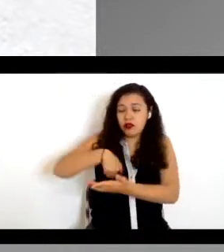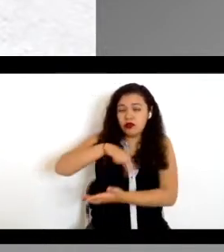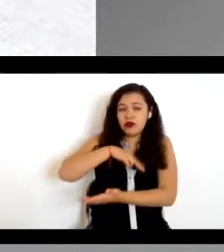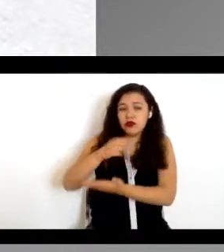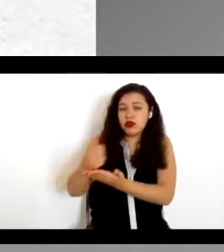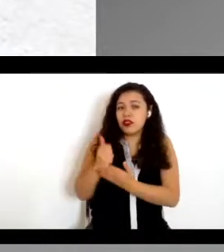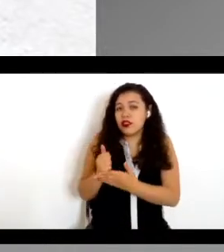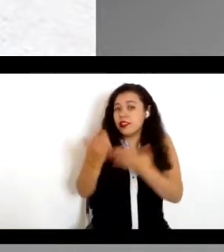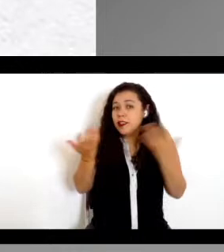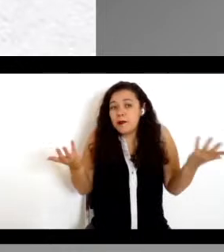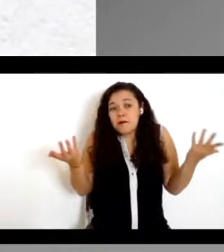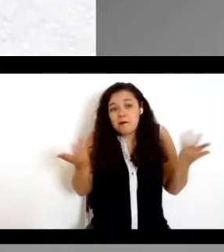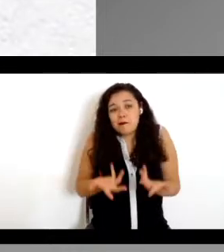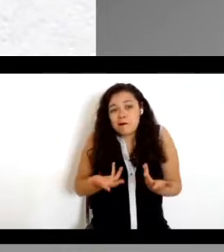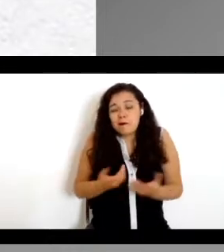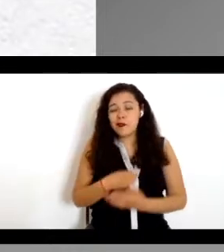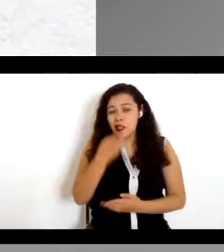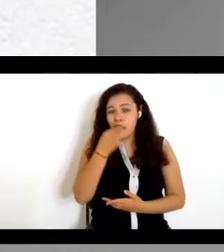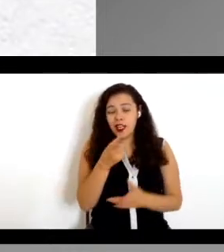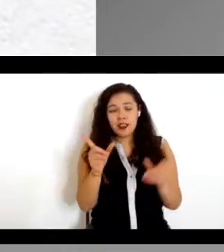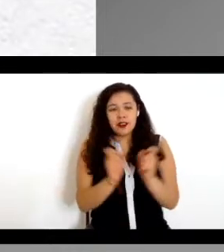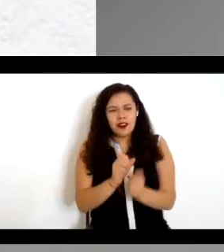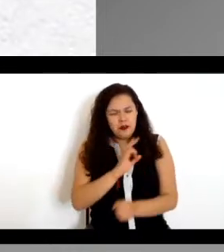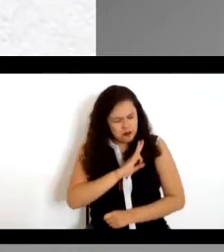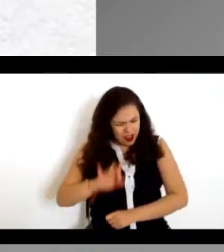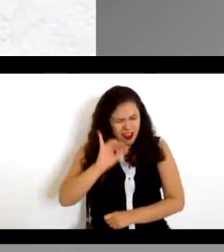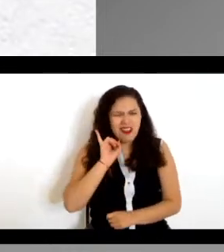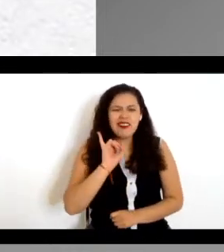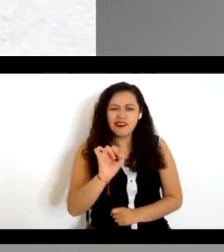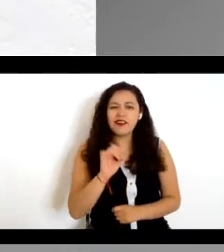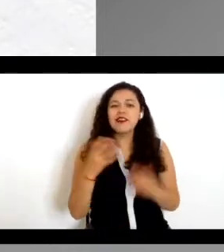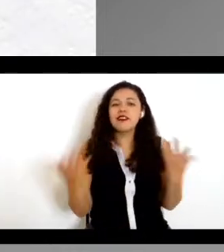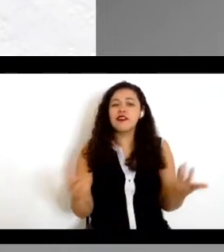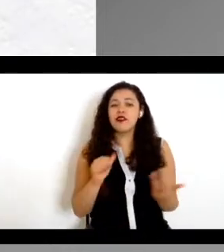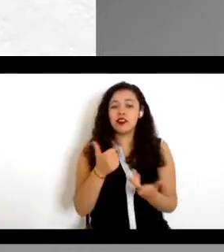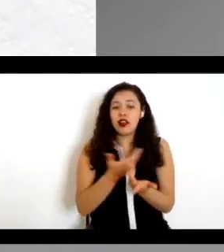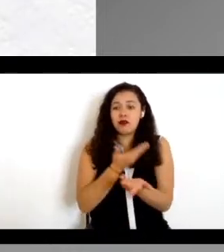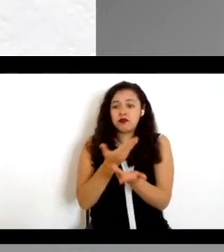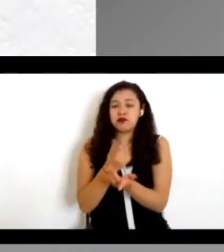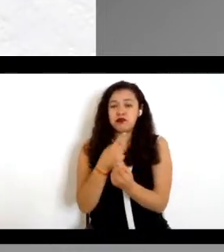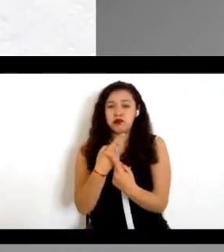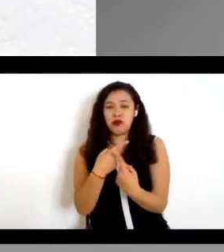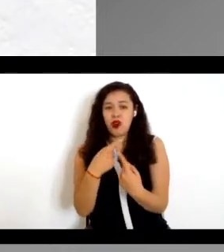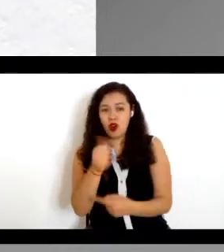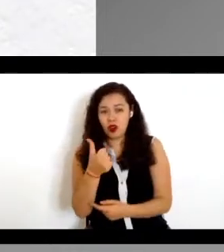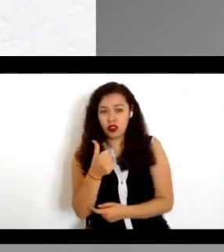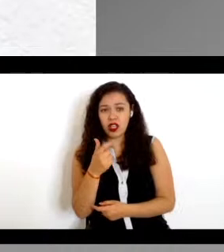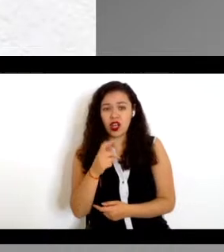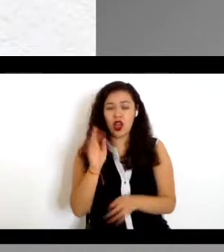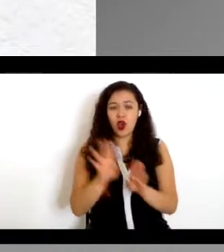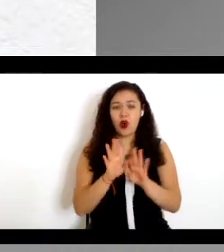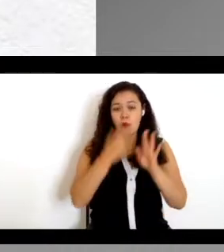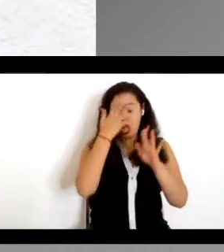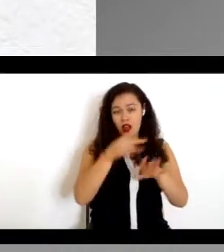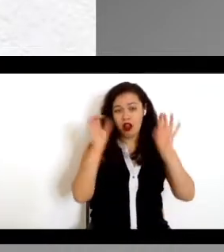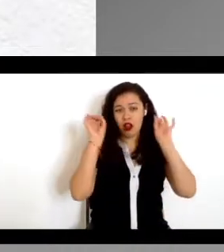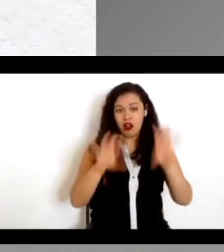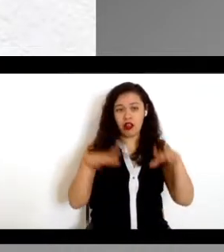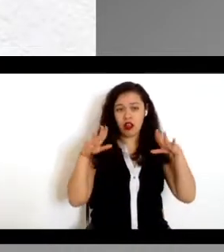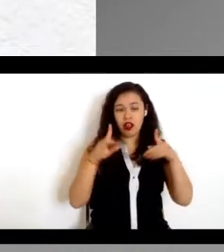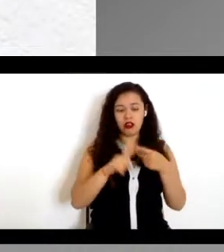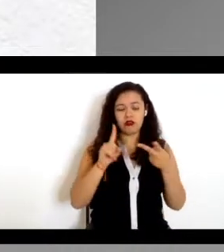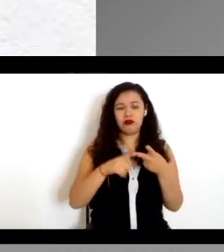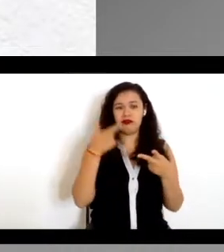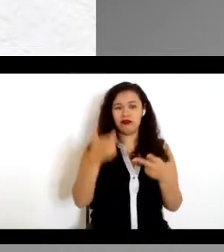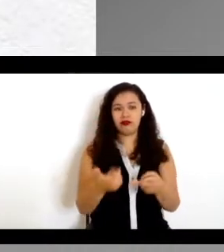pues, ¿qué más? Más de que decir, sí se puede. No hay otra alternativa, no hay varita mágica, no hay presupuesto, no hay fundaciones,